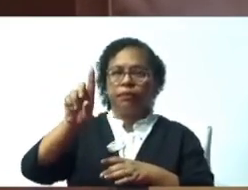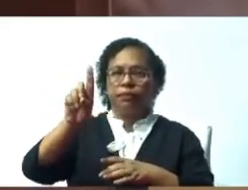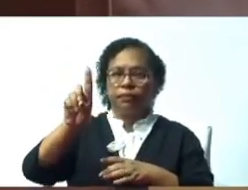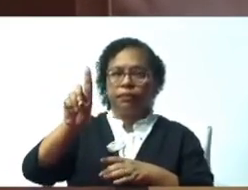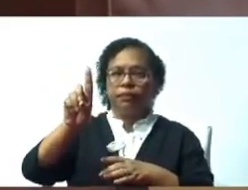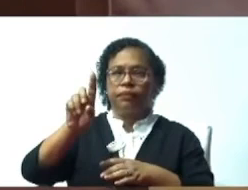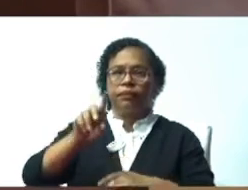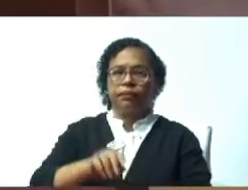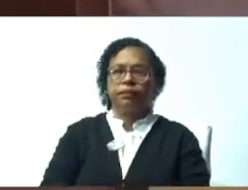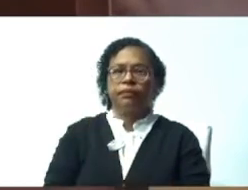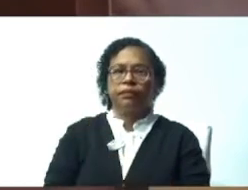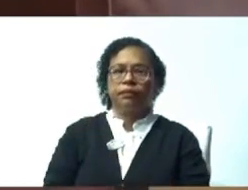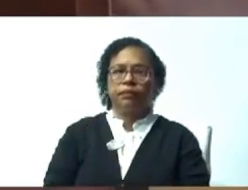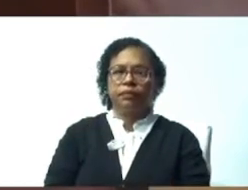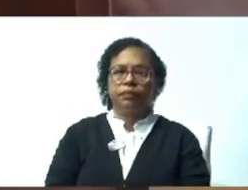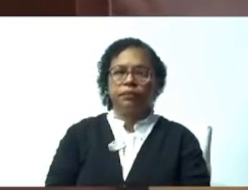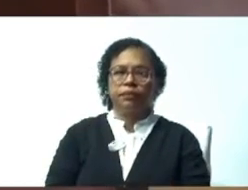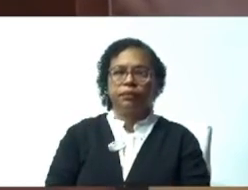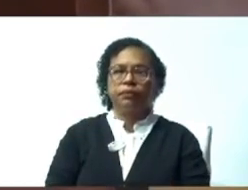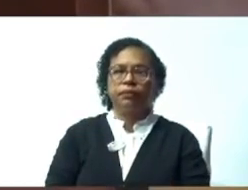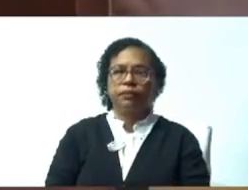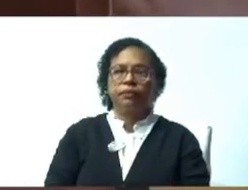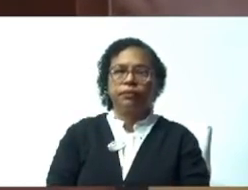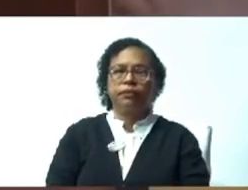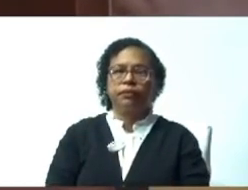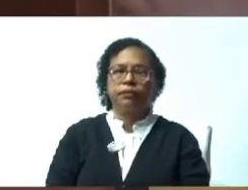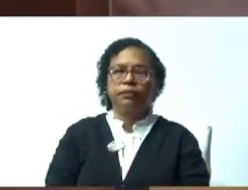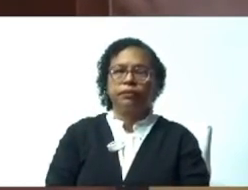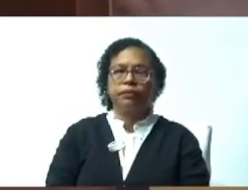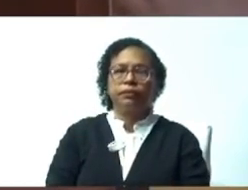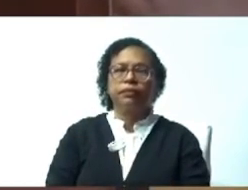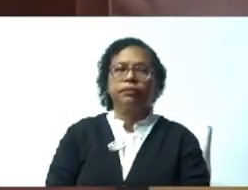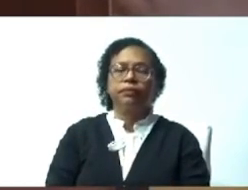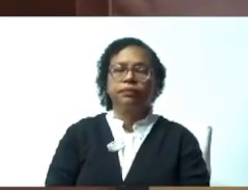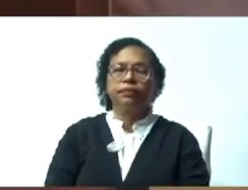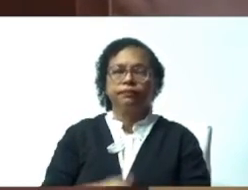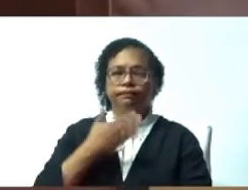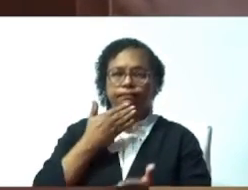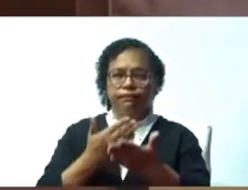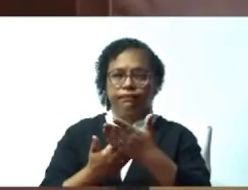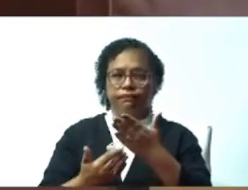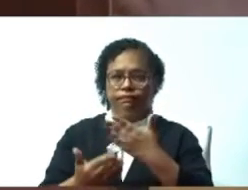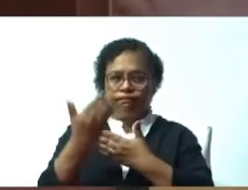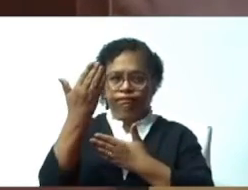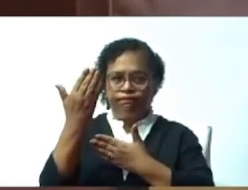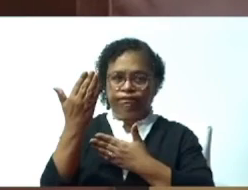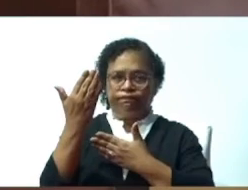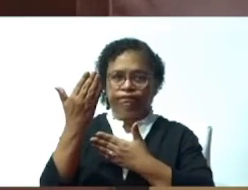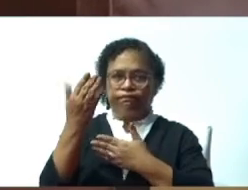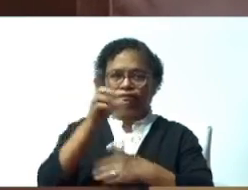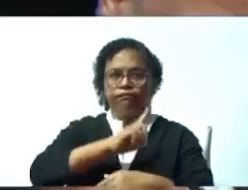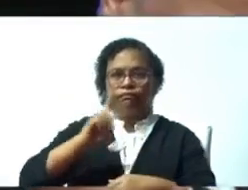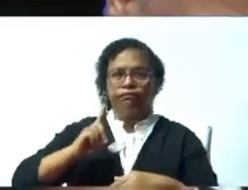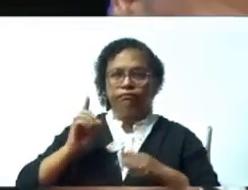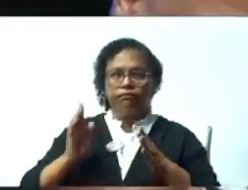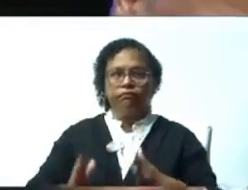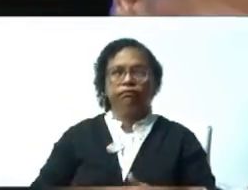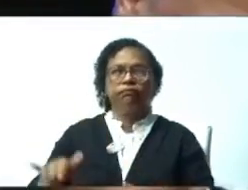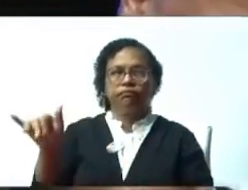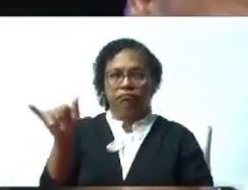Honorable presidente del bufete directivo, buenos días, diputadas y diputadas. En esta